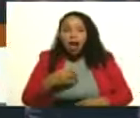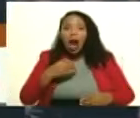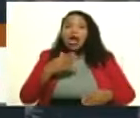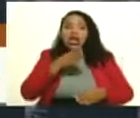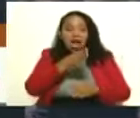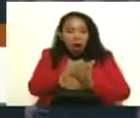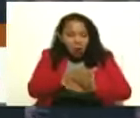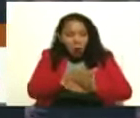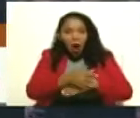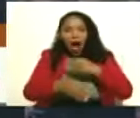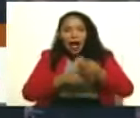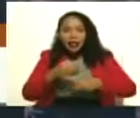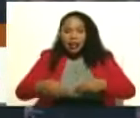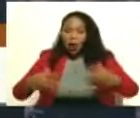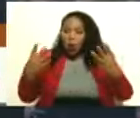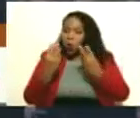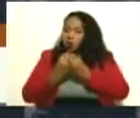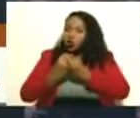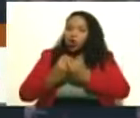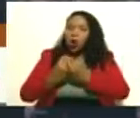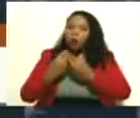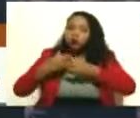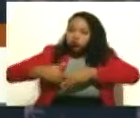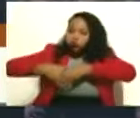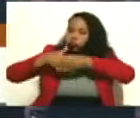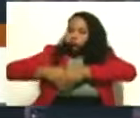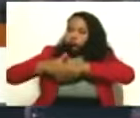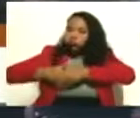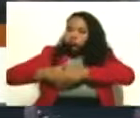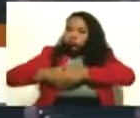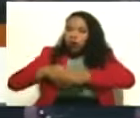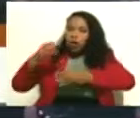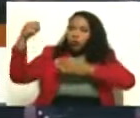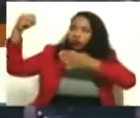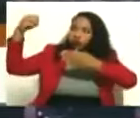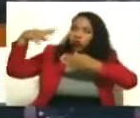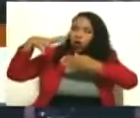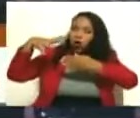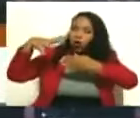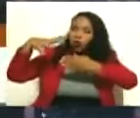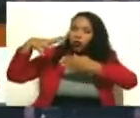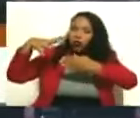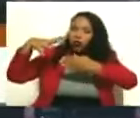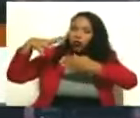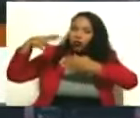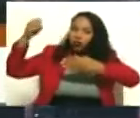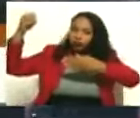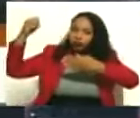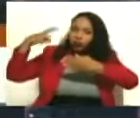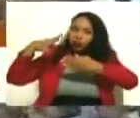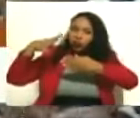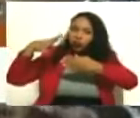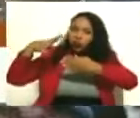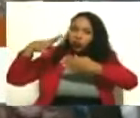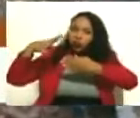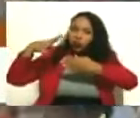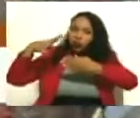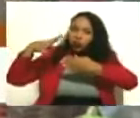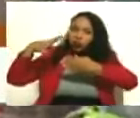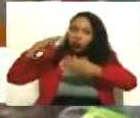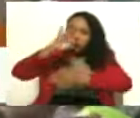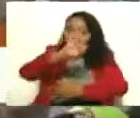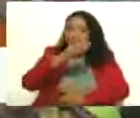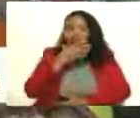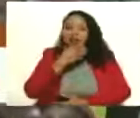de la mano, diciéndole al mundo, el sol de Venezuela, el sol de Venezuela, y el 3